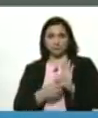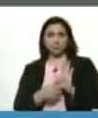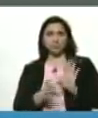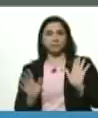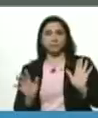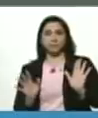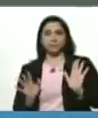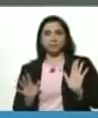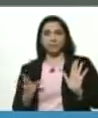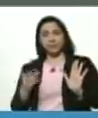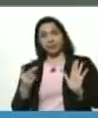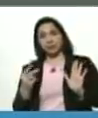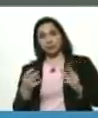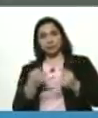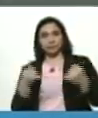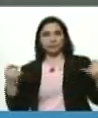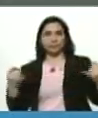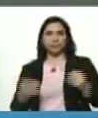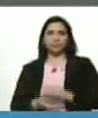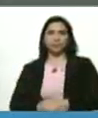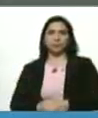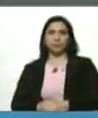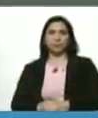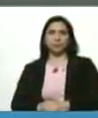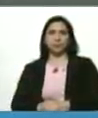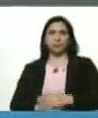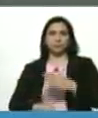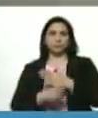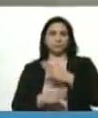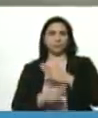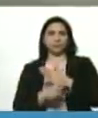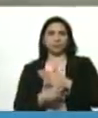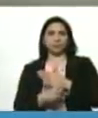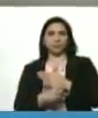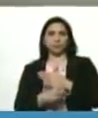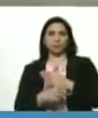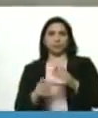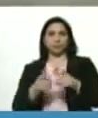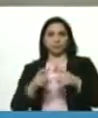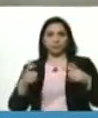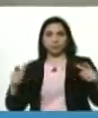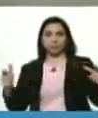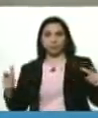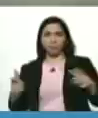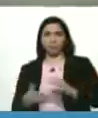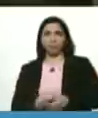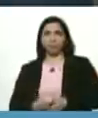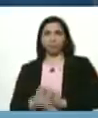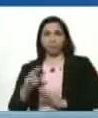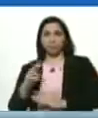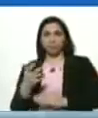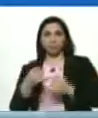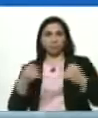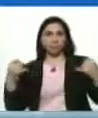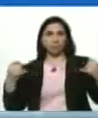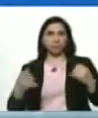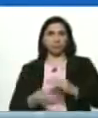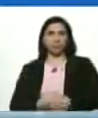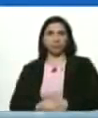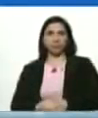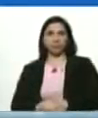segunda línea y mantenerla ampliar la la tercera línea